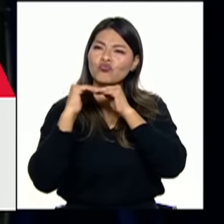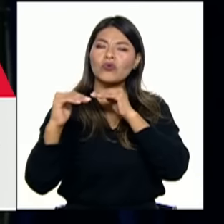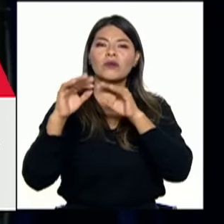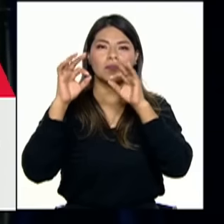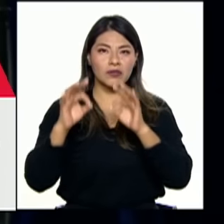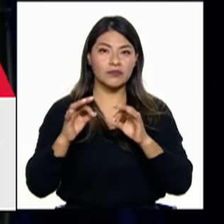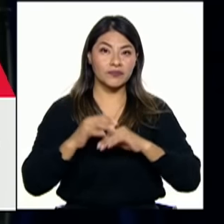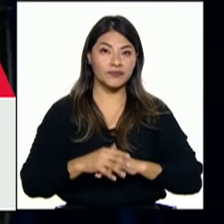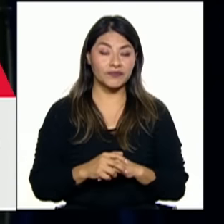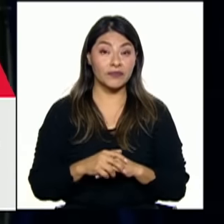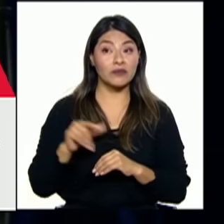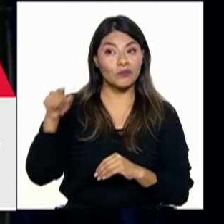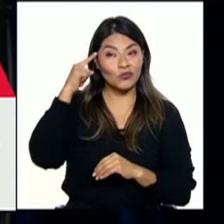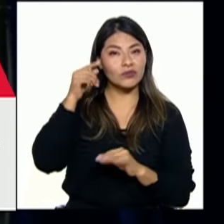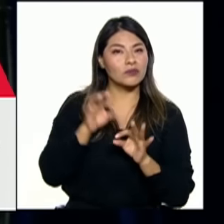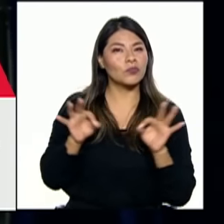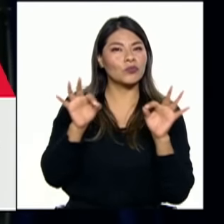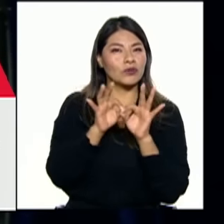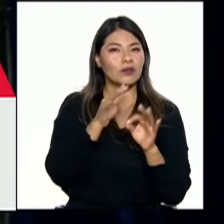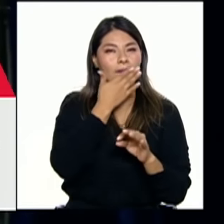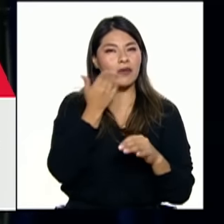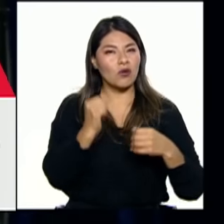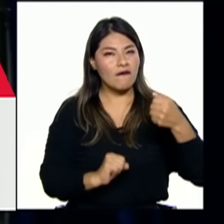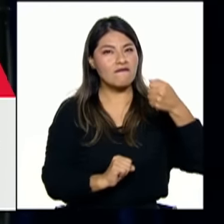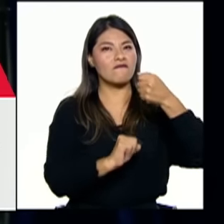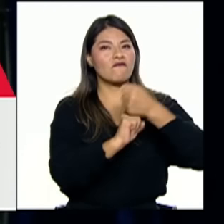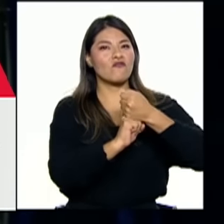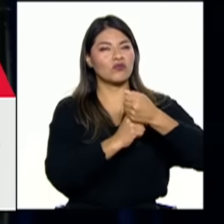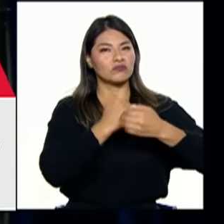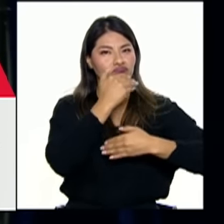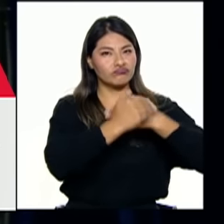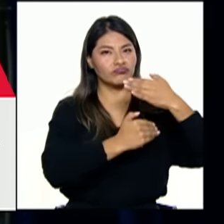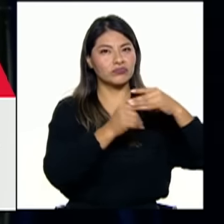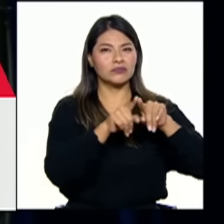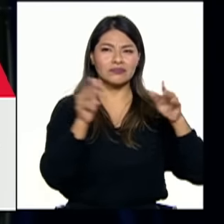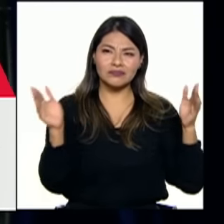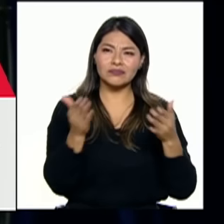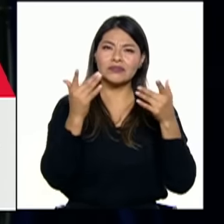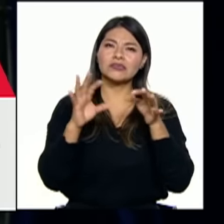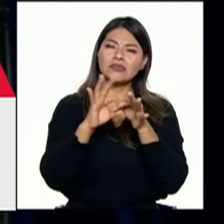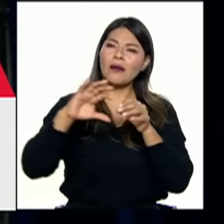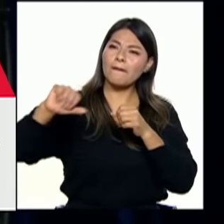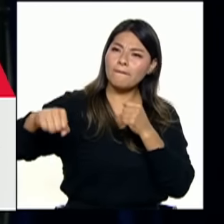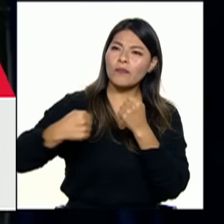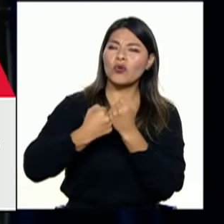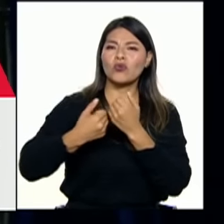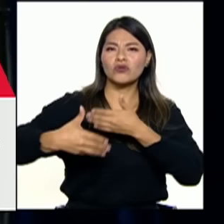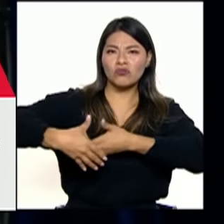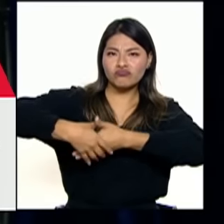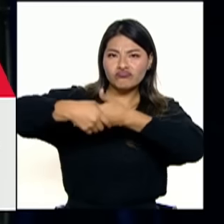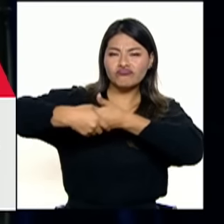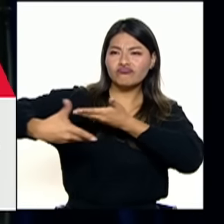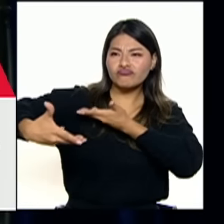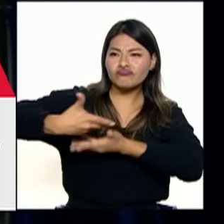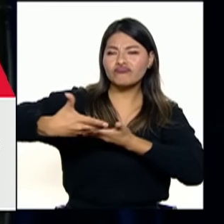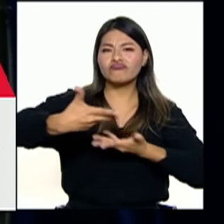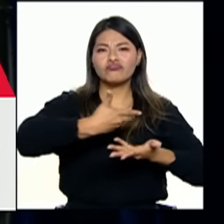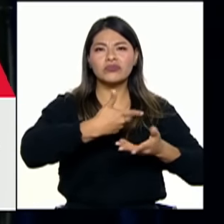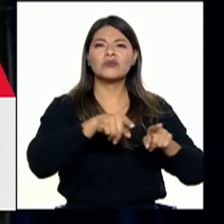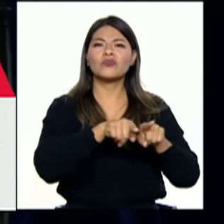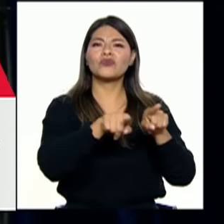ello, resulta fundamental que sigamos colaborando estrechamente en la búsqueda